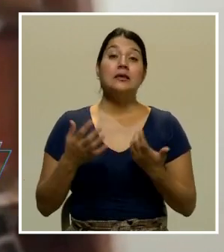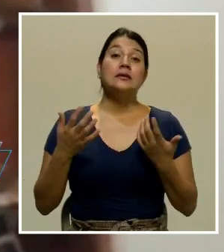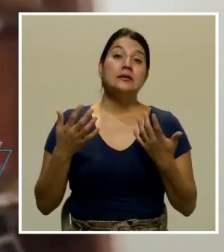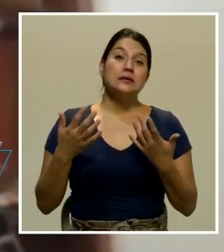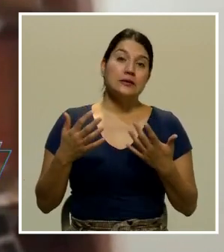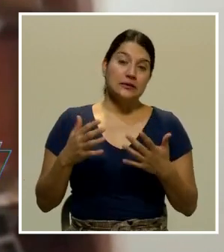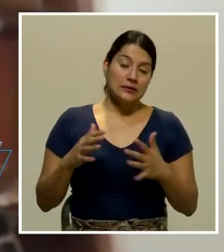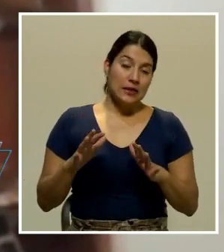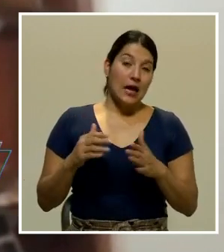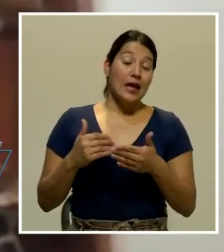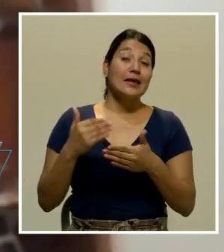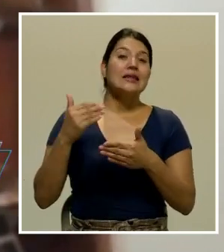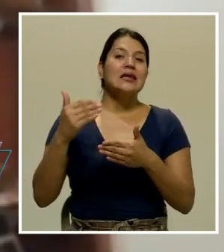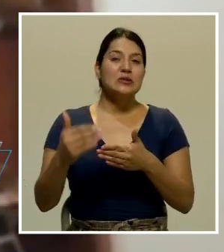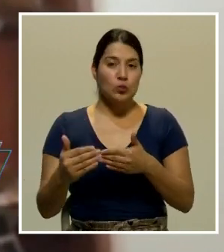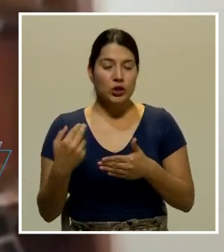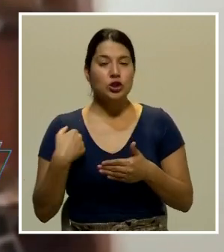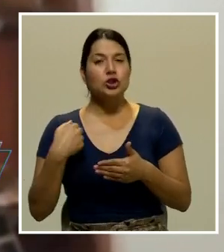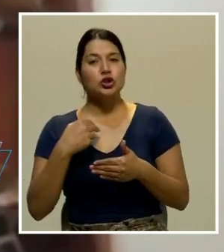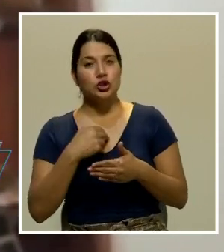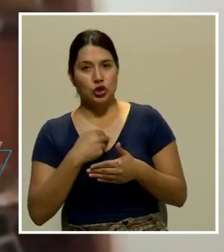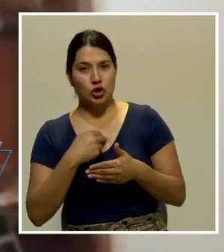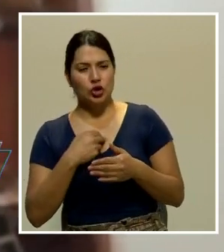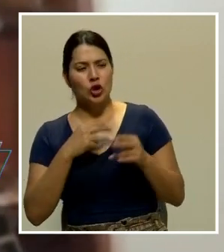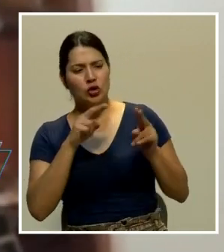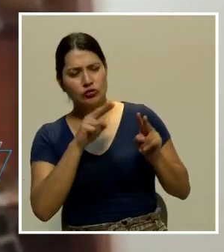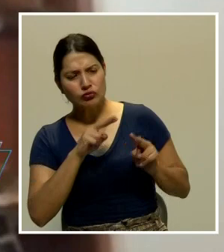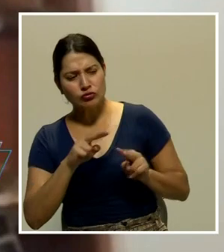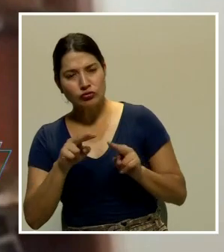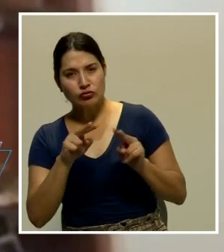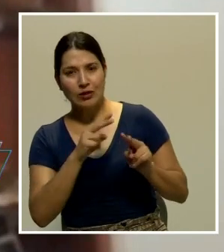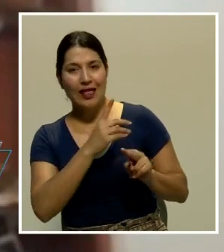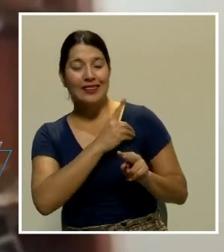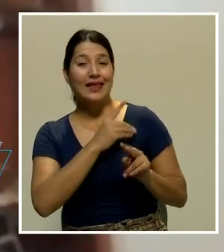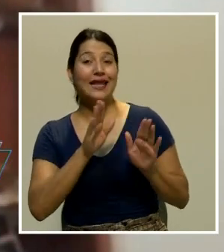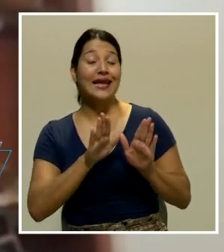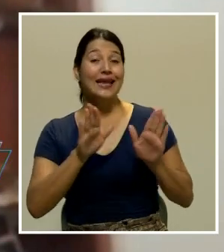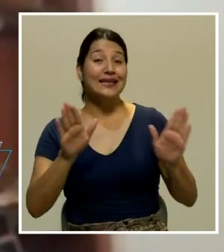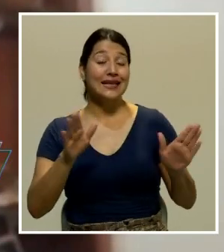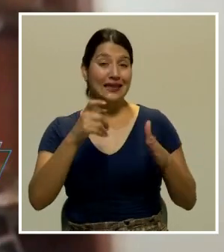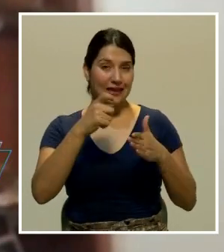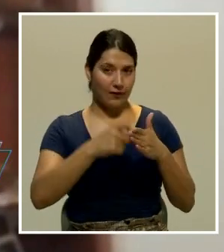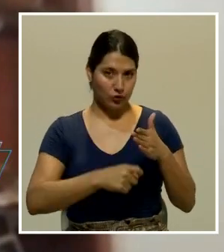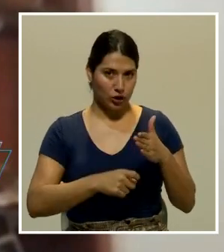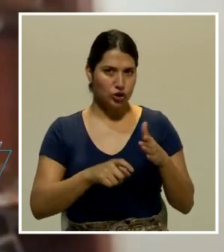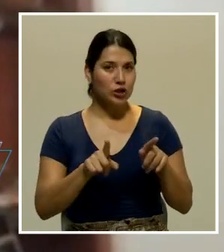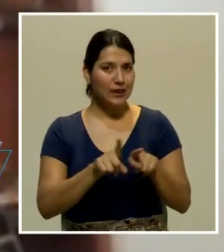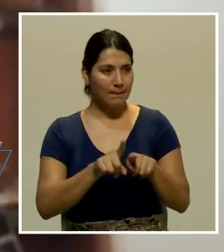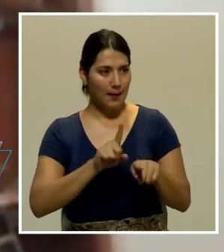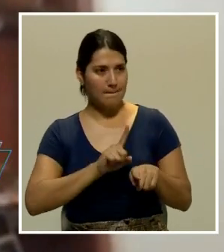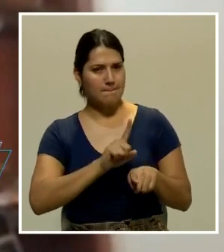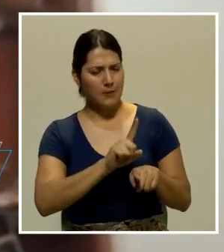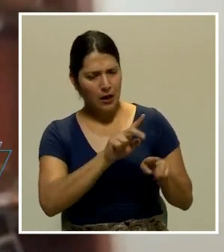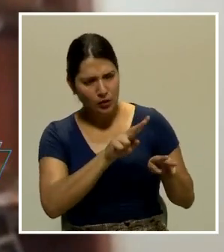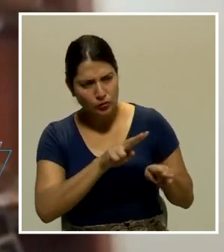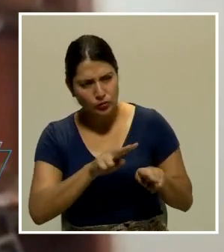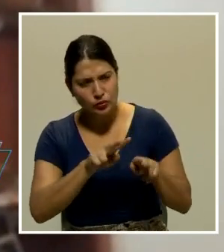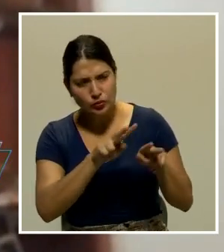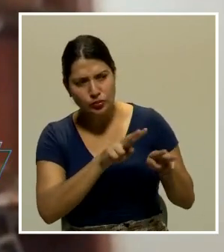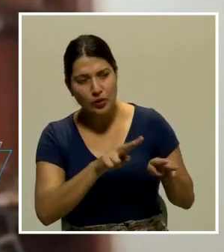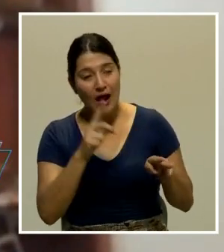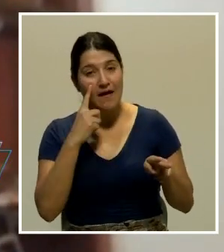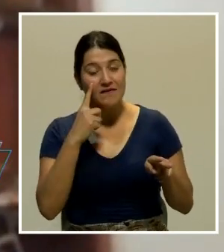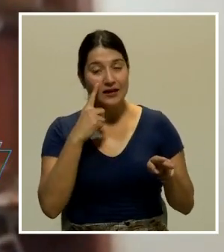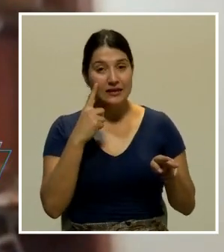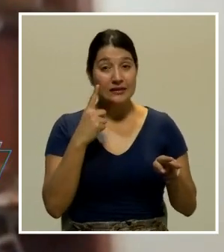parte posterior de fiscalización por parte de la Dirección General de Tributación, donde se podrá llevar